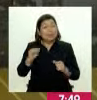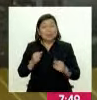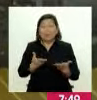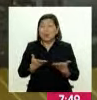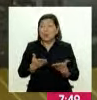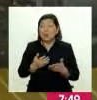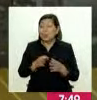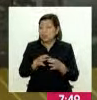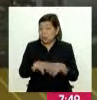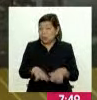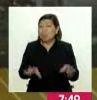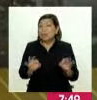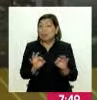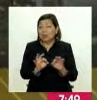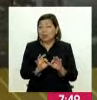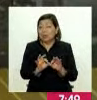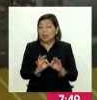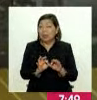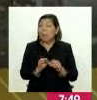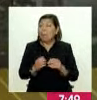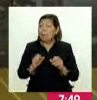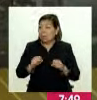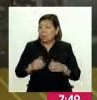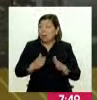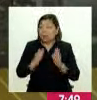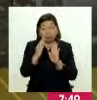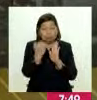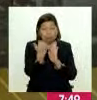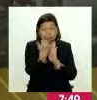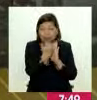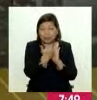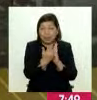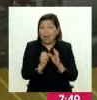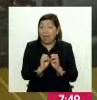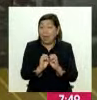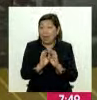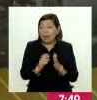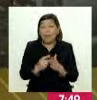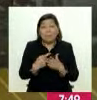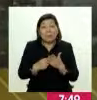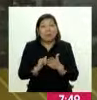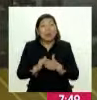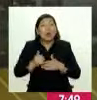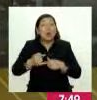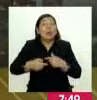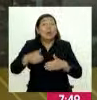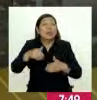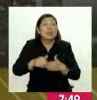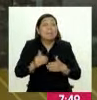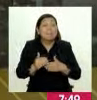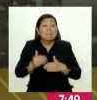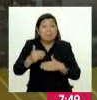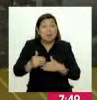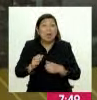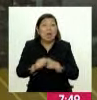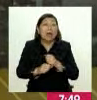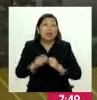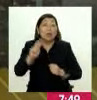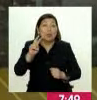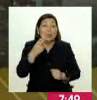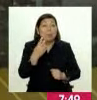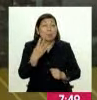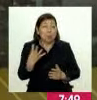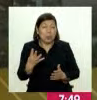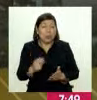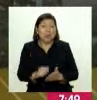muy importante para que el país pueda tener reglas claras en lo electoral y en lo político para las siguientes elecciones adelantadas del año 2024. Al final